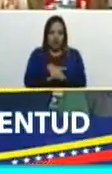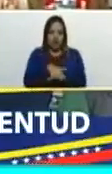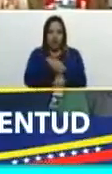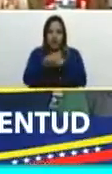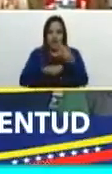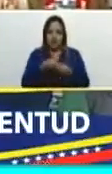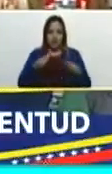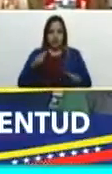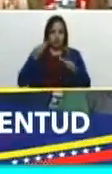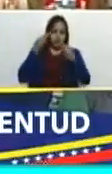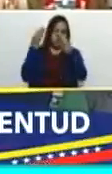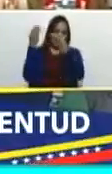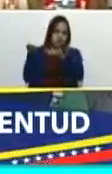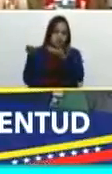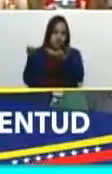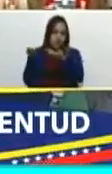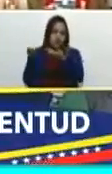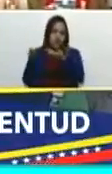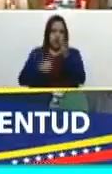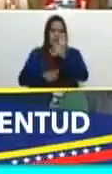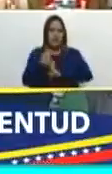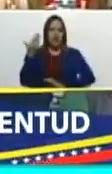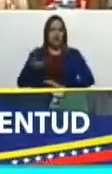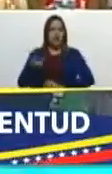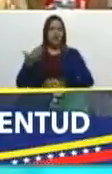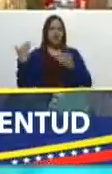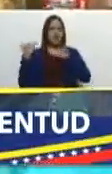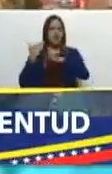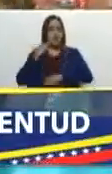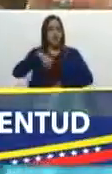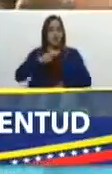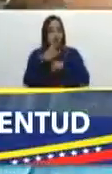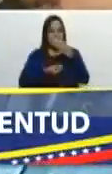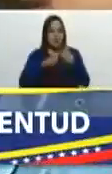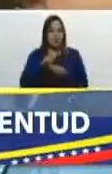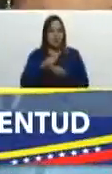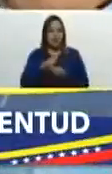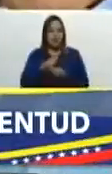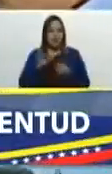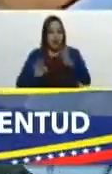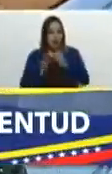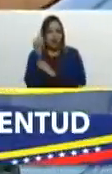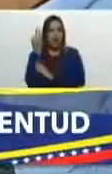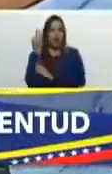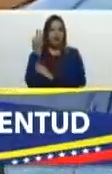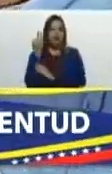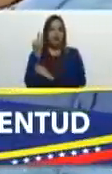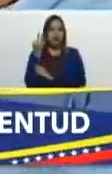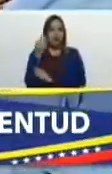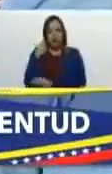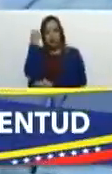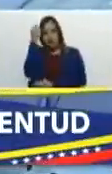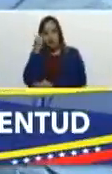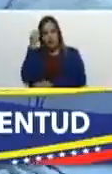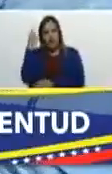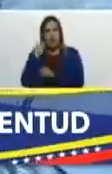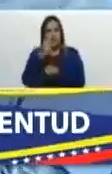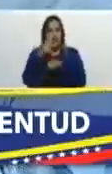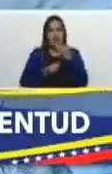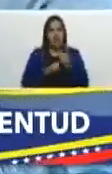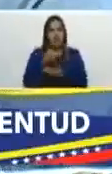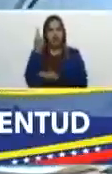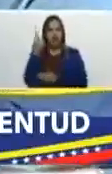elevarlos en el más alto nivel que podamos para fundar lo que creo que va a ser una